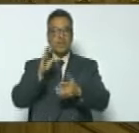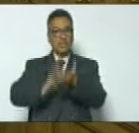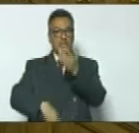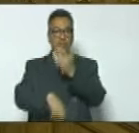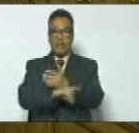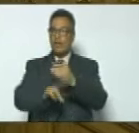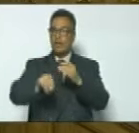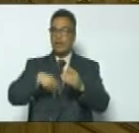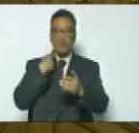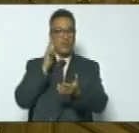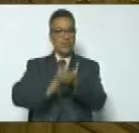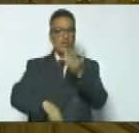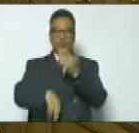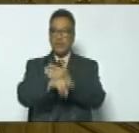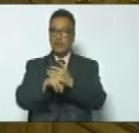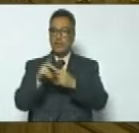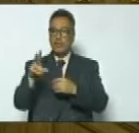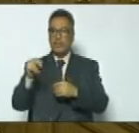pero no se pueden retirar.